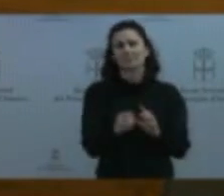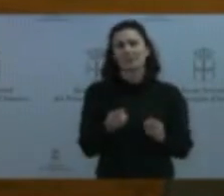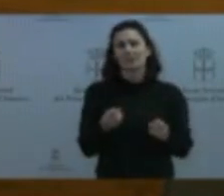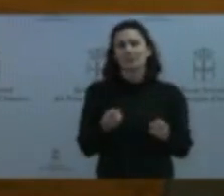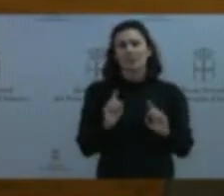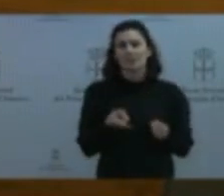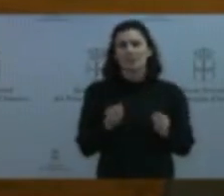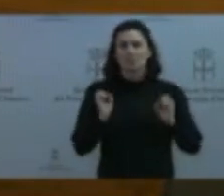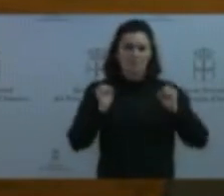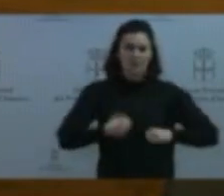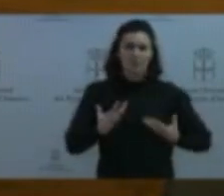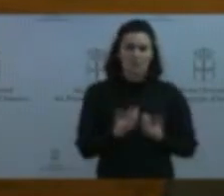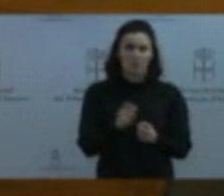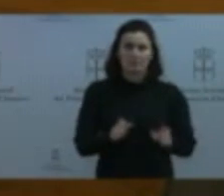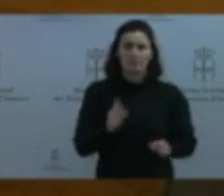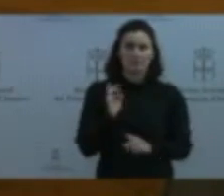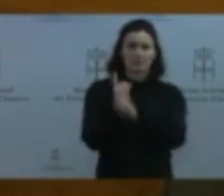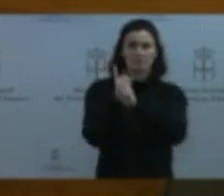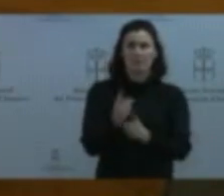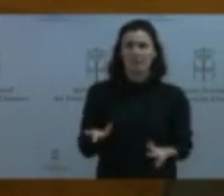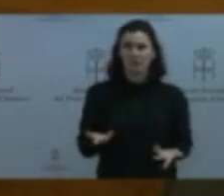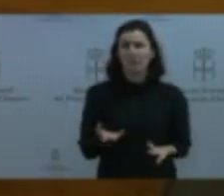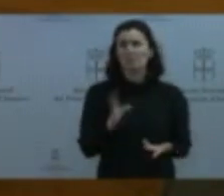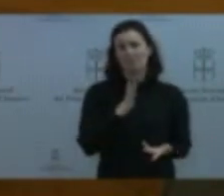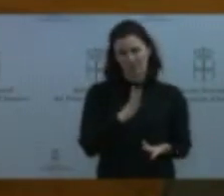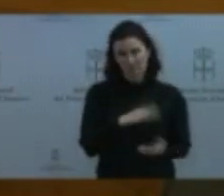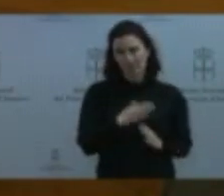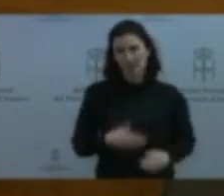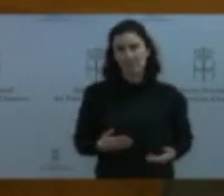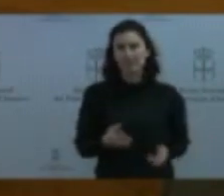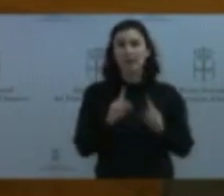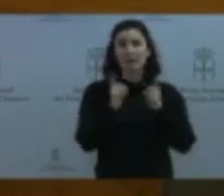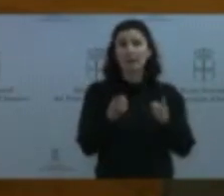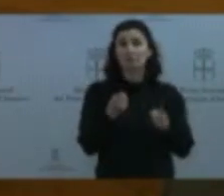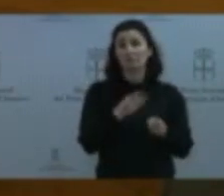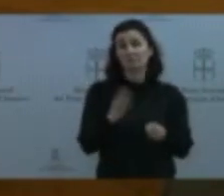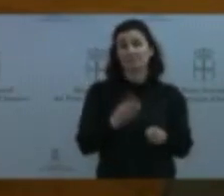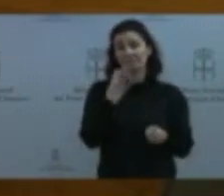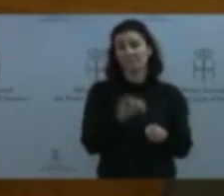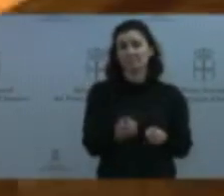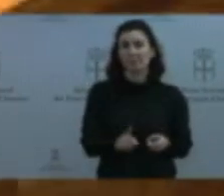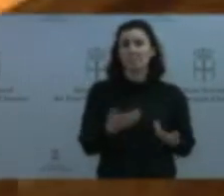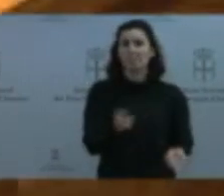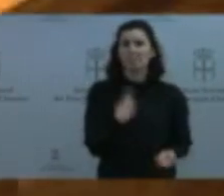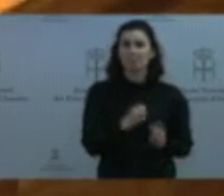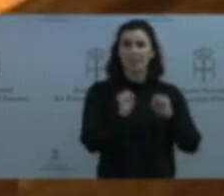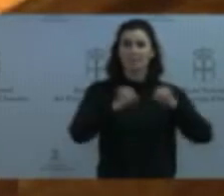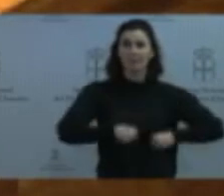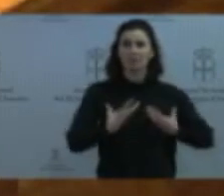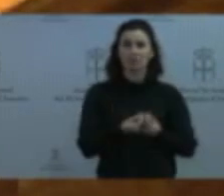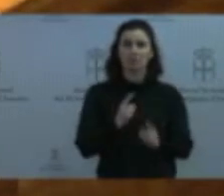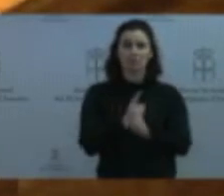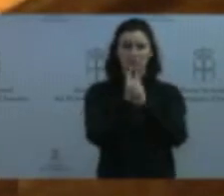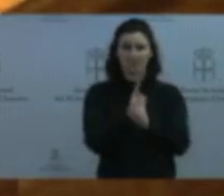comer cada una de las palabras que dijeron con respecto al caso Marea. Ustedes dijeron que nosotros íbamos a pactar con los acusados, que teníamos un pacto oculto. Sí,